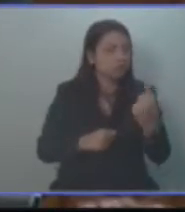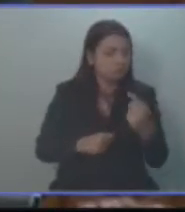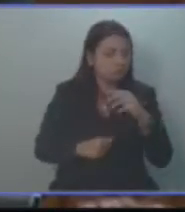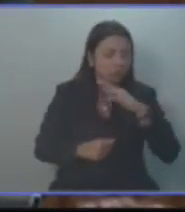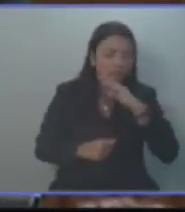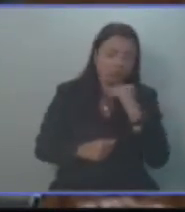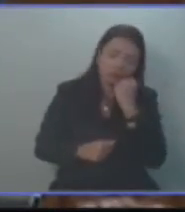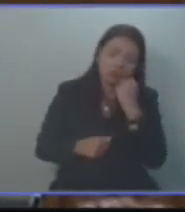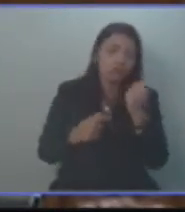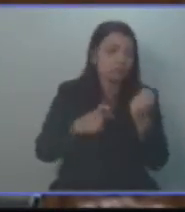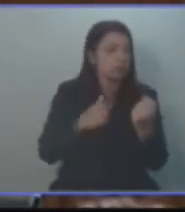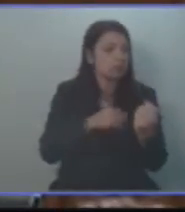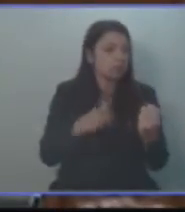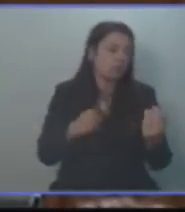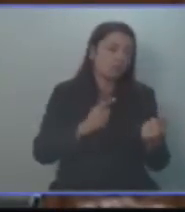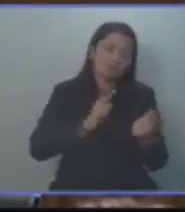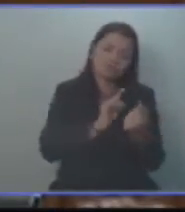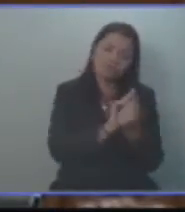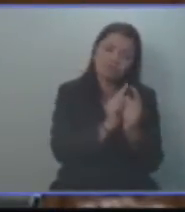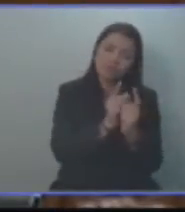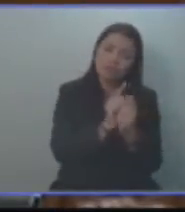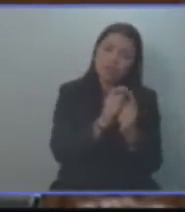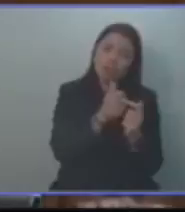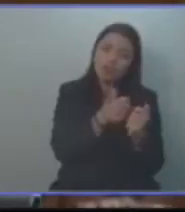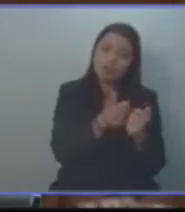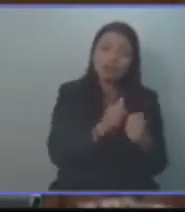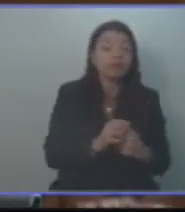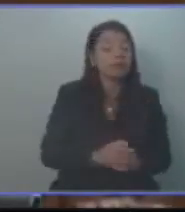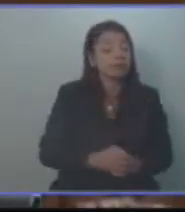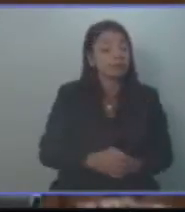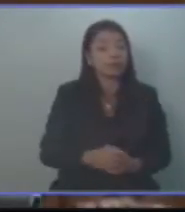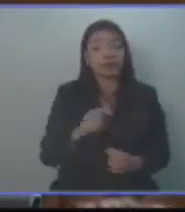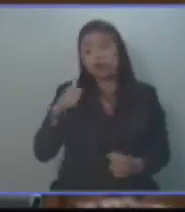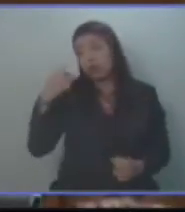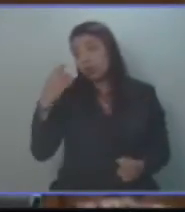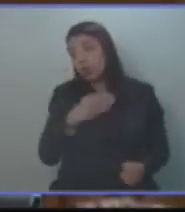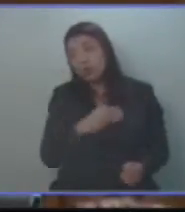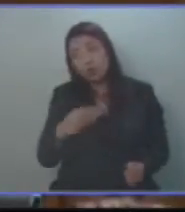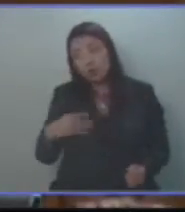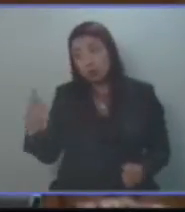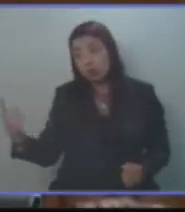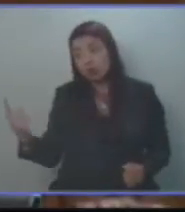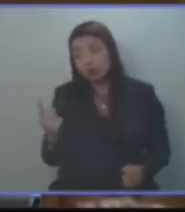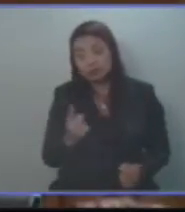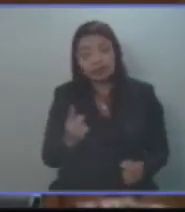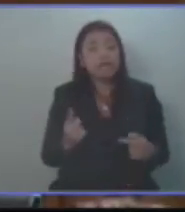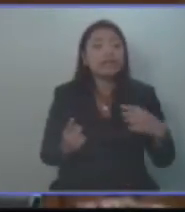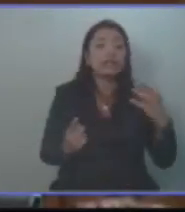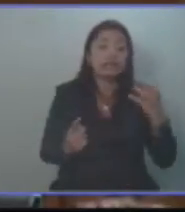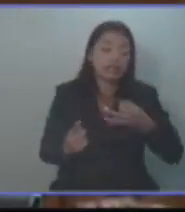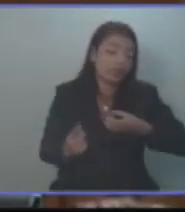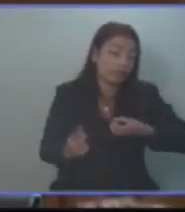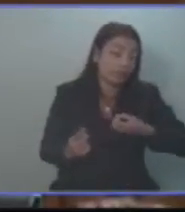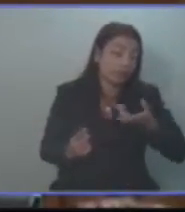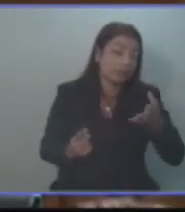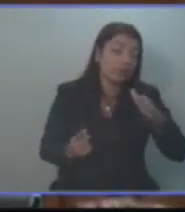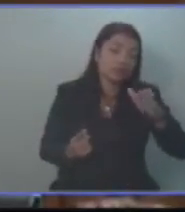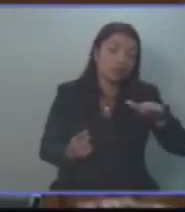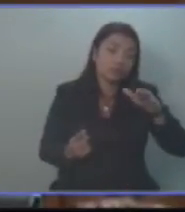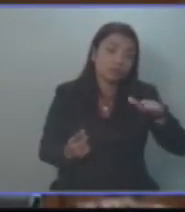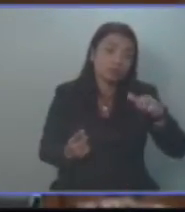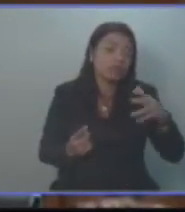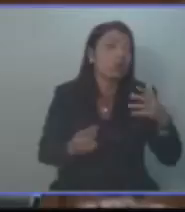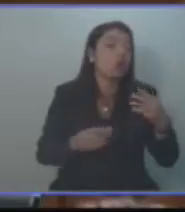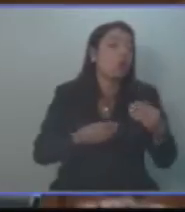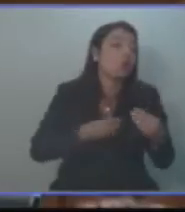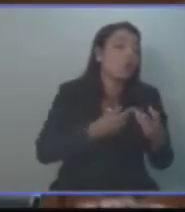médico-paciente. R, en ausencia del médico agregado o tratante, deberá informar al paciente y a su familia de toda